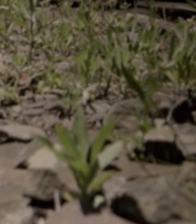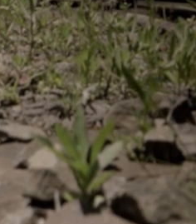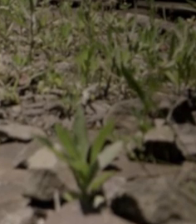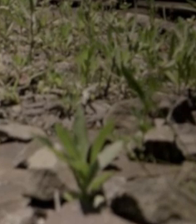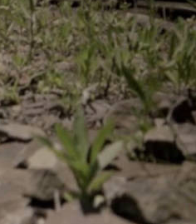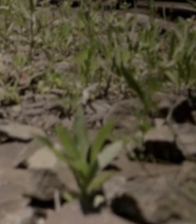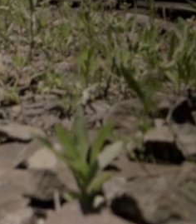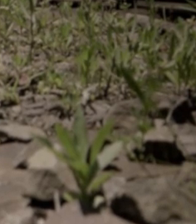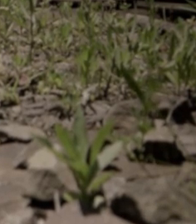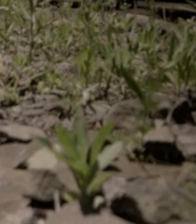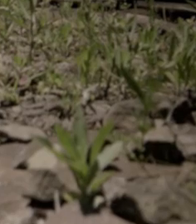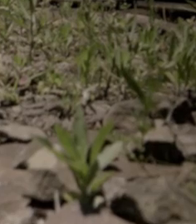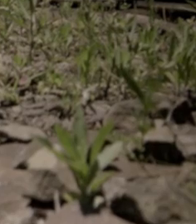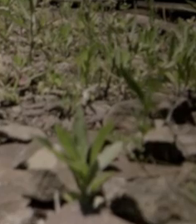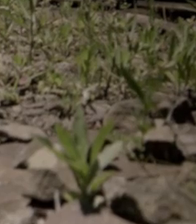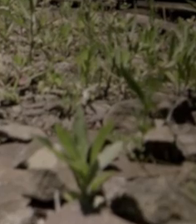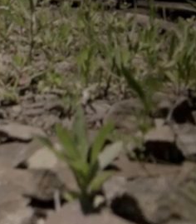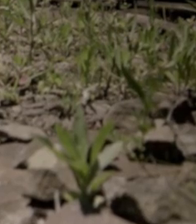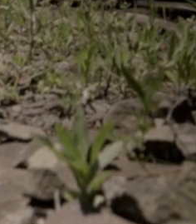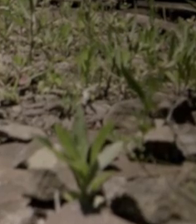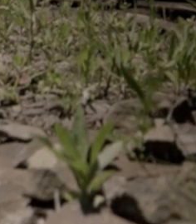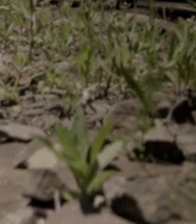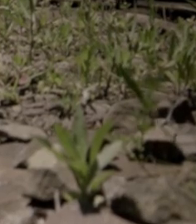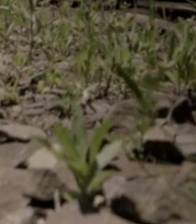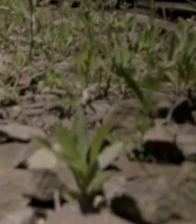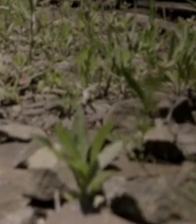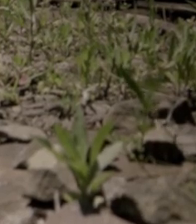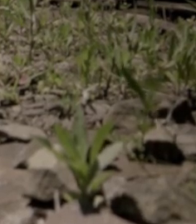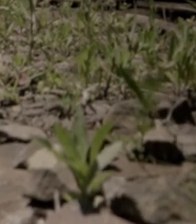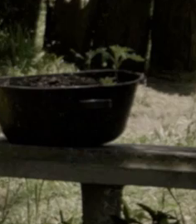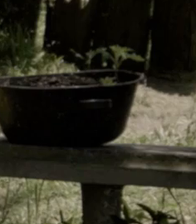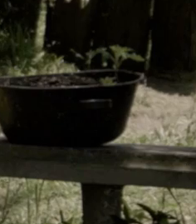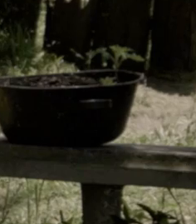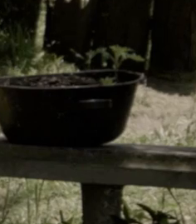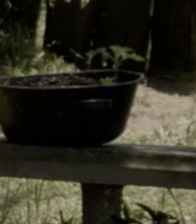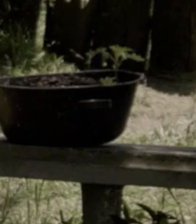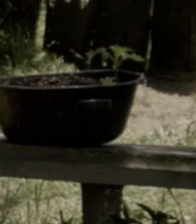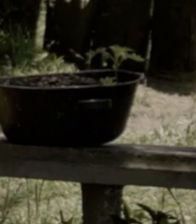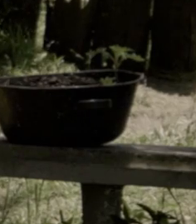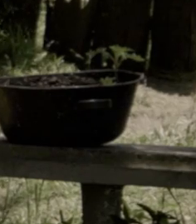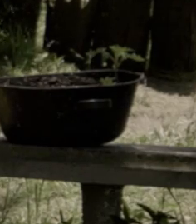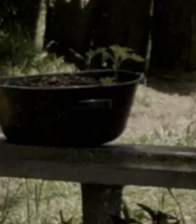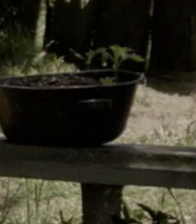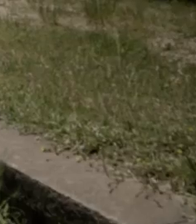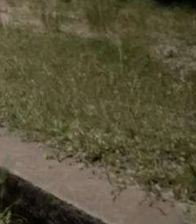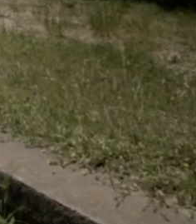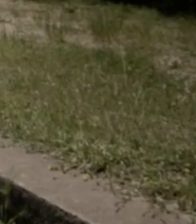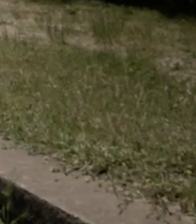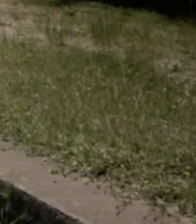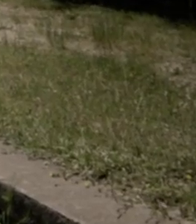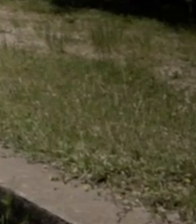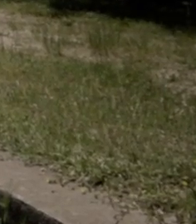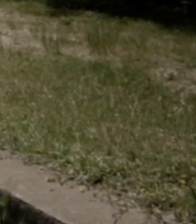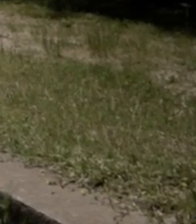eso no puede pasar más y casi fueron como metas personales pensando en a cuántos le pasa lo mismo